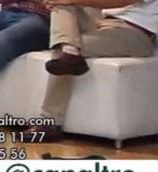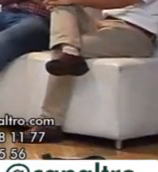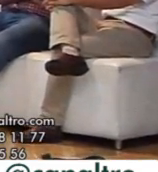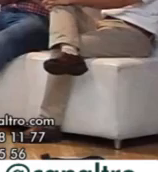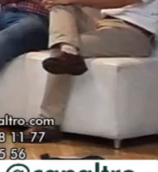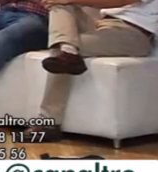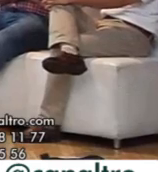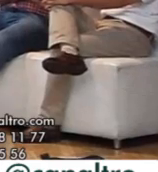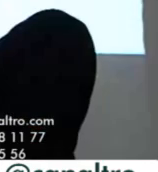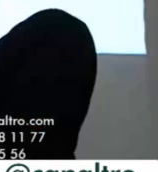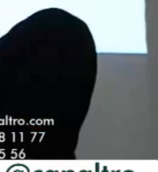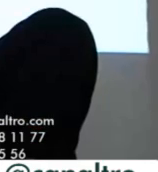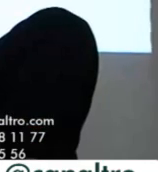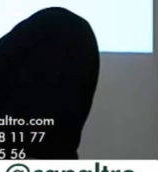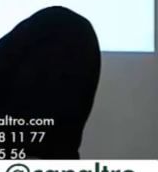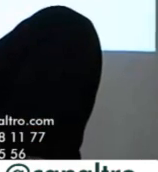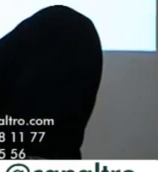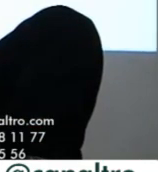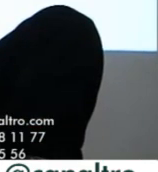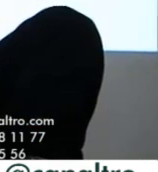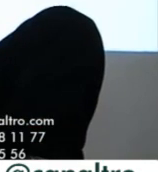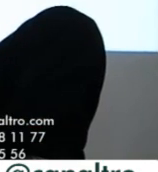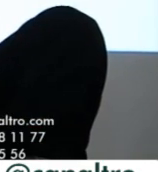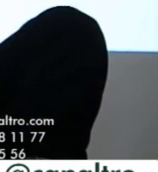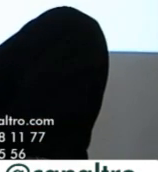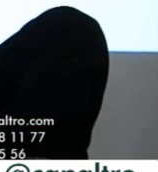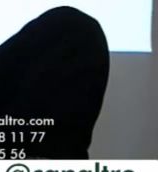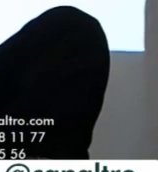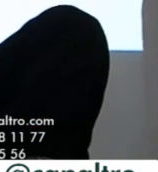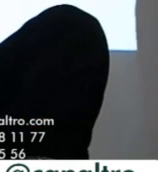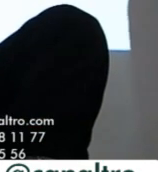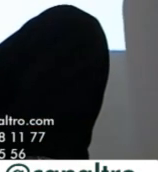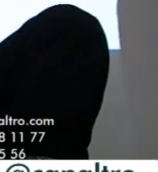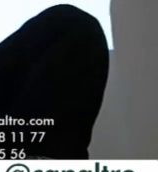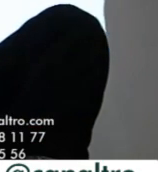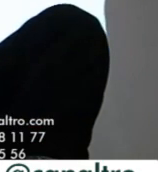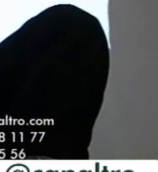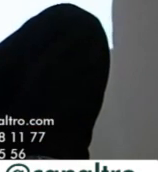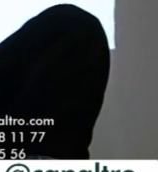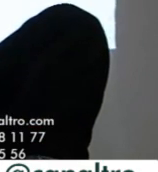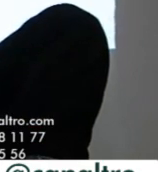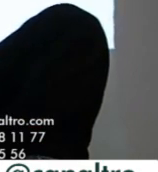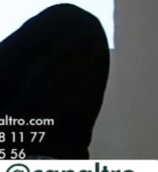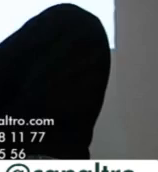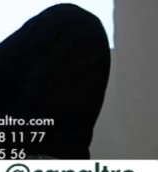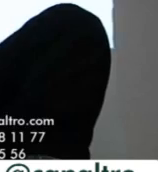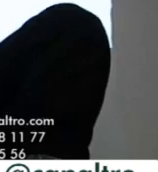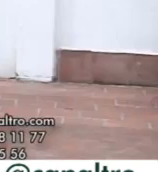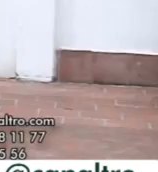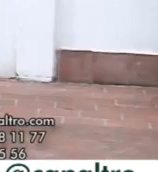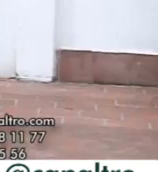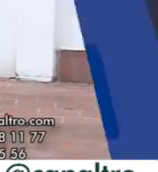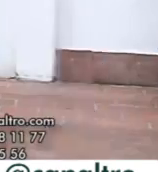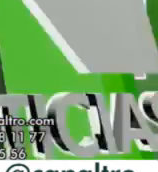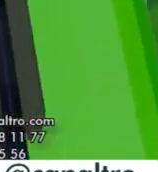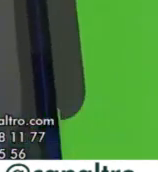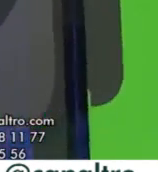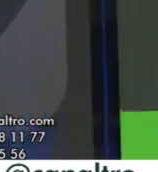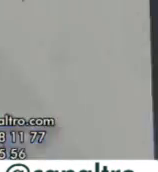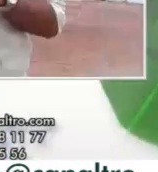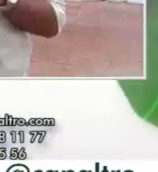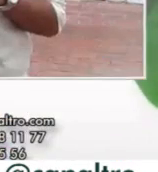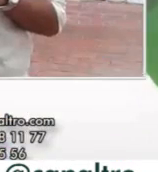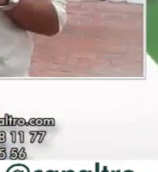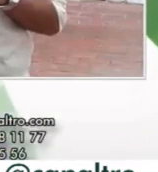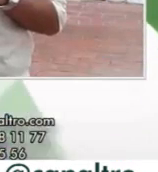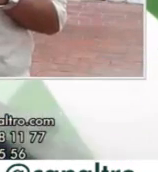las víctimas, sobre todo en la parte de Villa del Rosario y aquellas que se desprenden del paramilitarismo en la región. Pues esta es la información que se genera